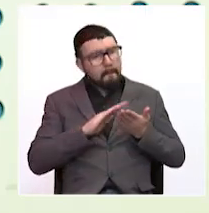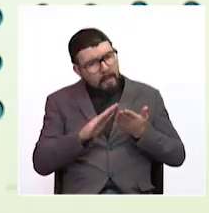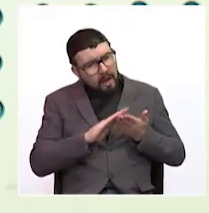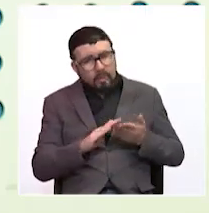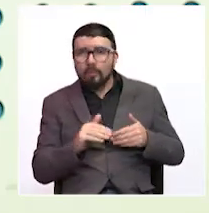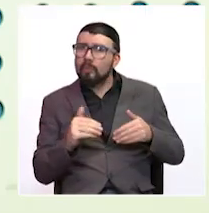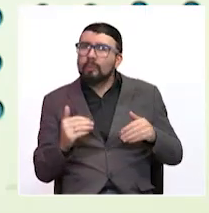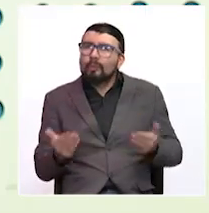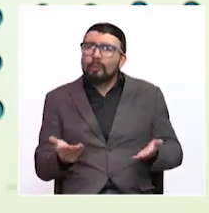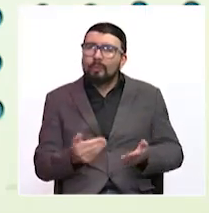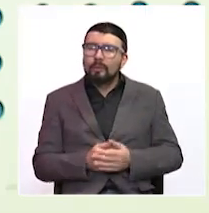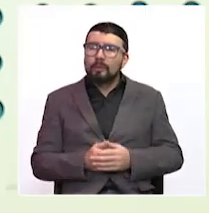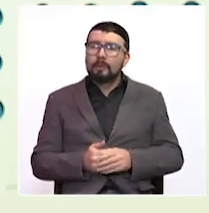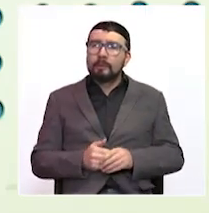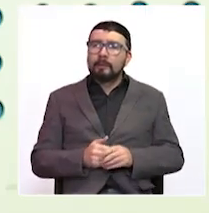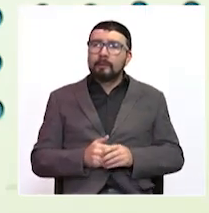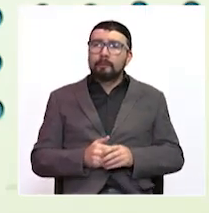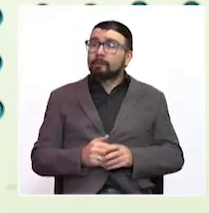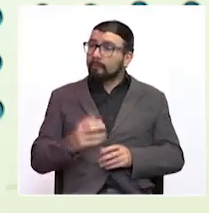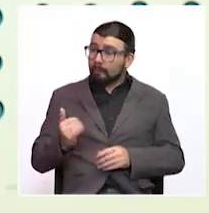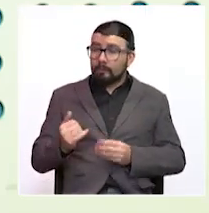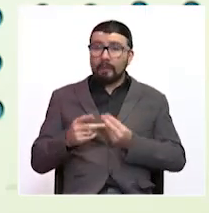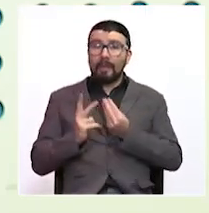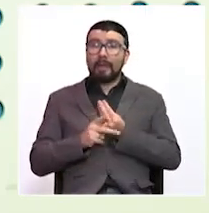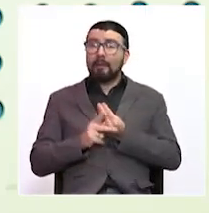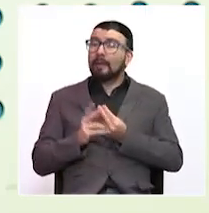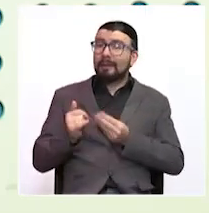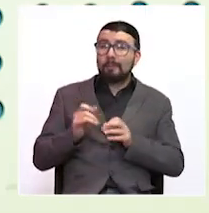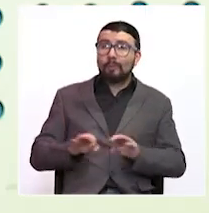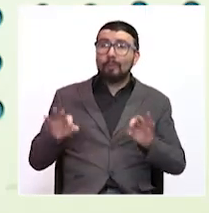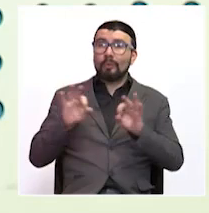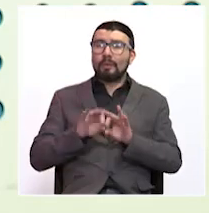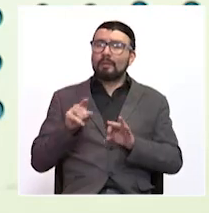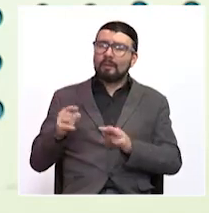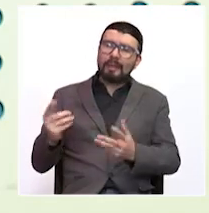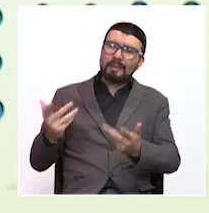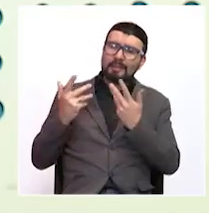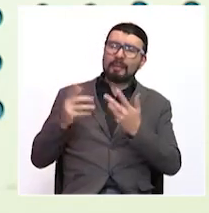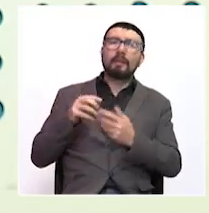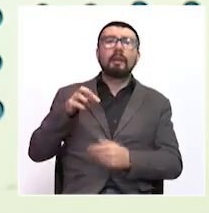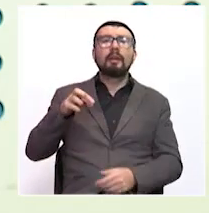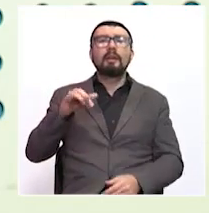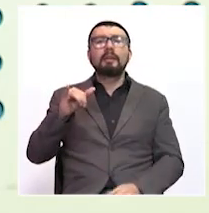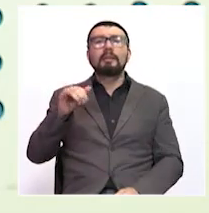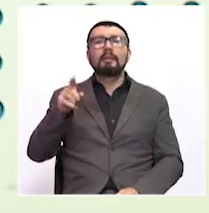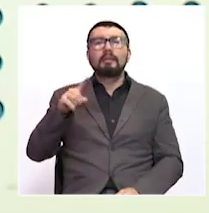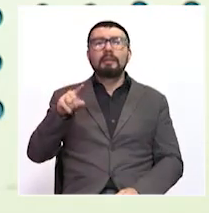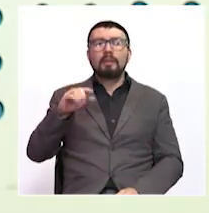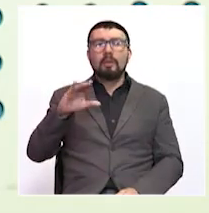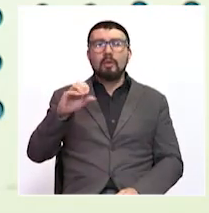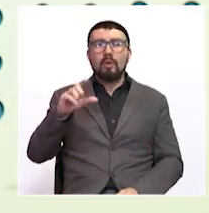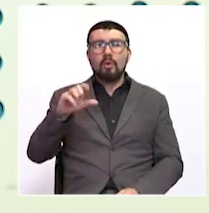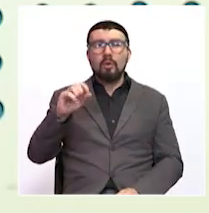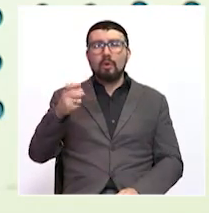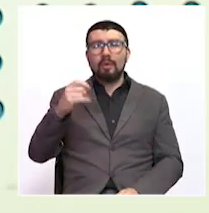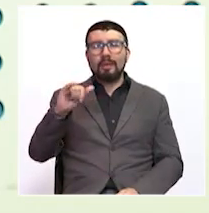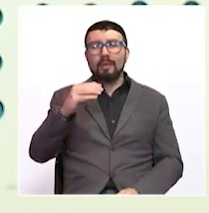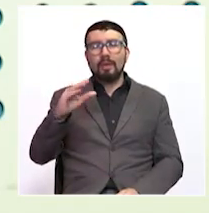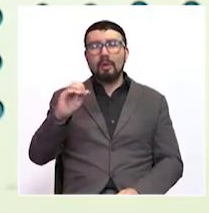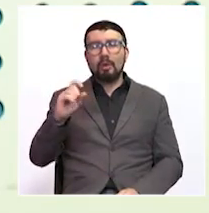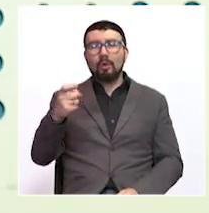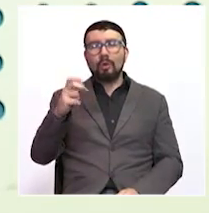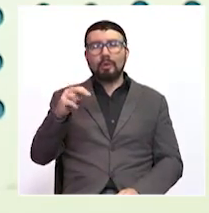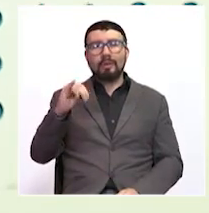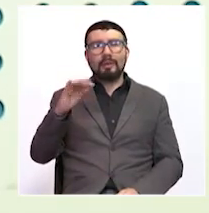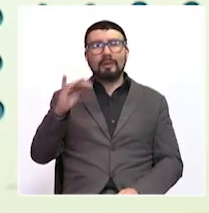que nos enseña la psicología cognitiva norteamericana que es el darse cuenta